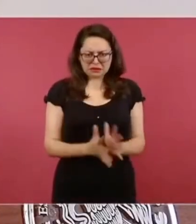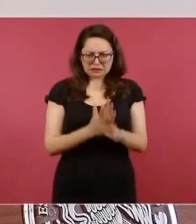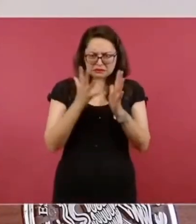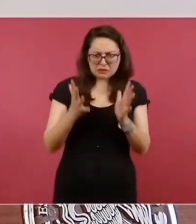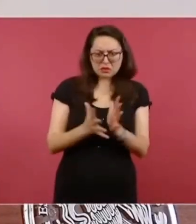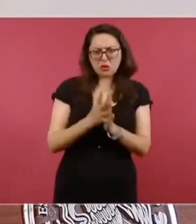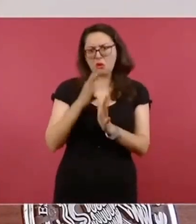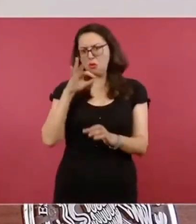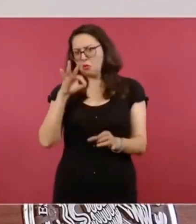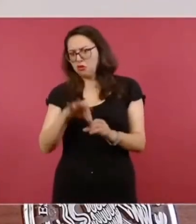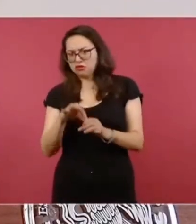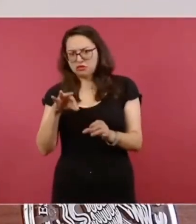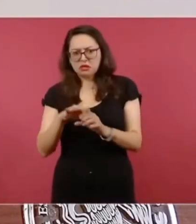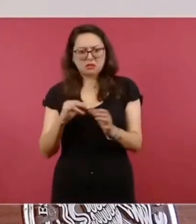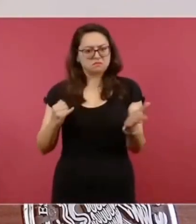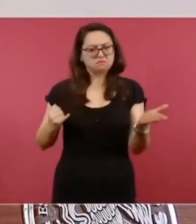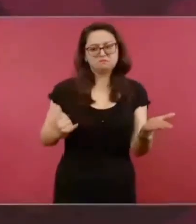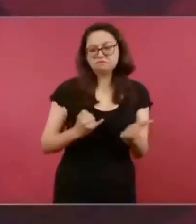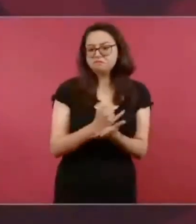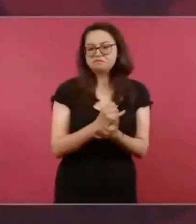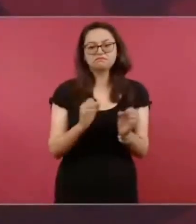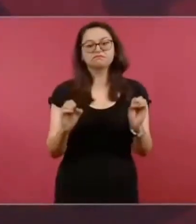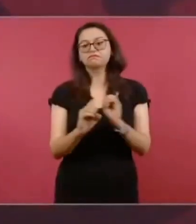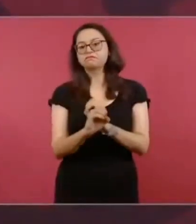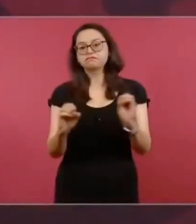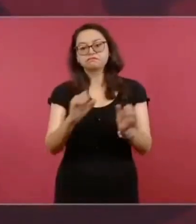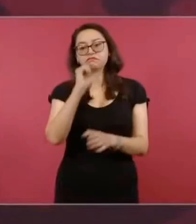3 siglos de dominación